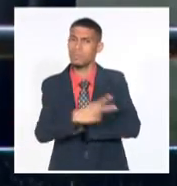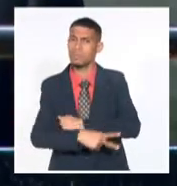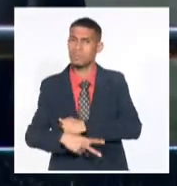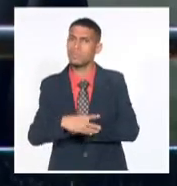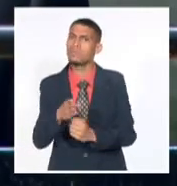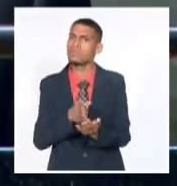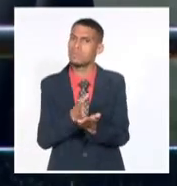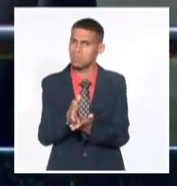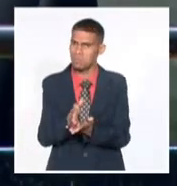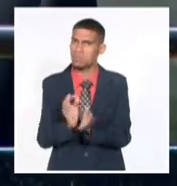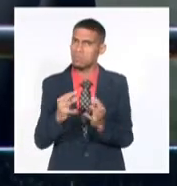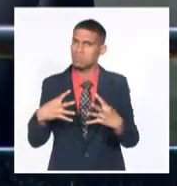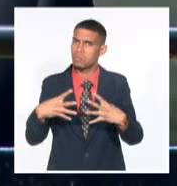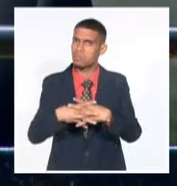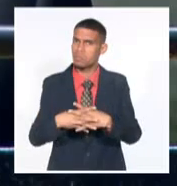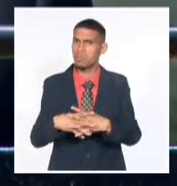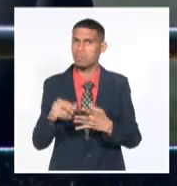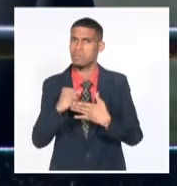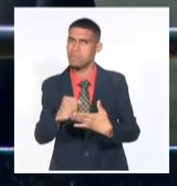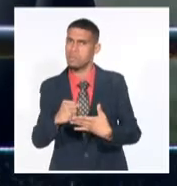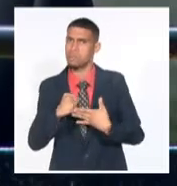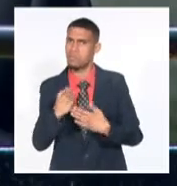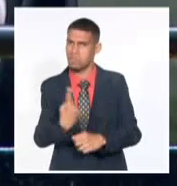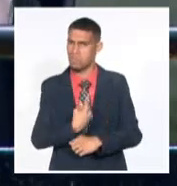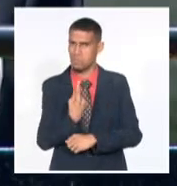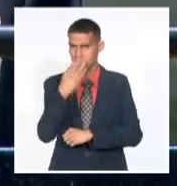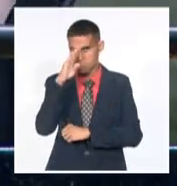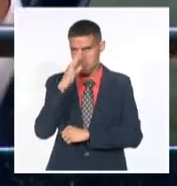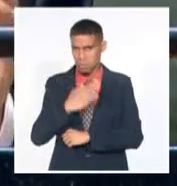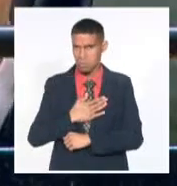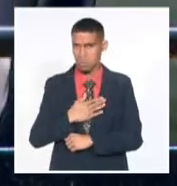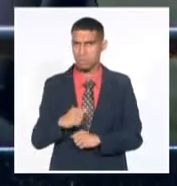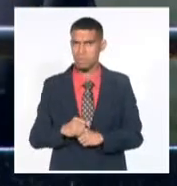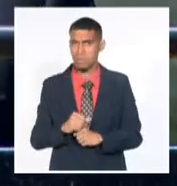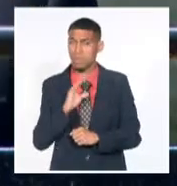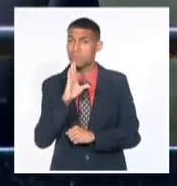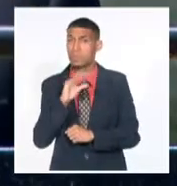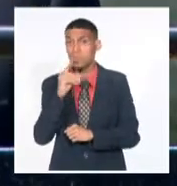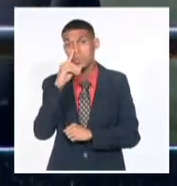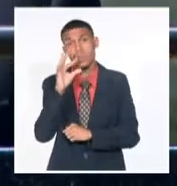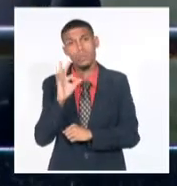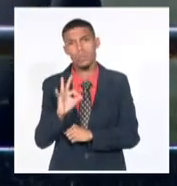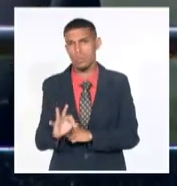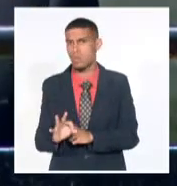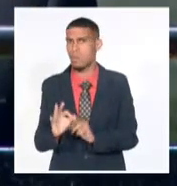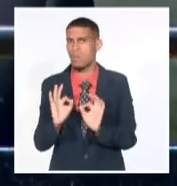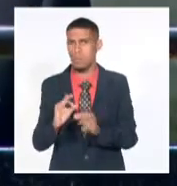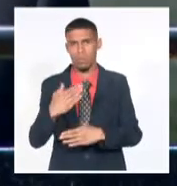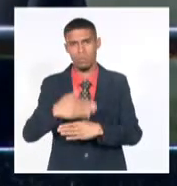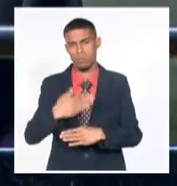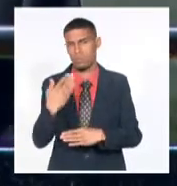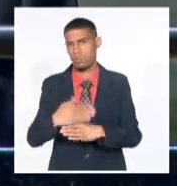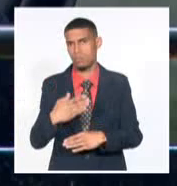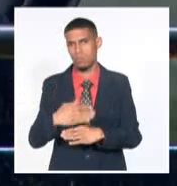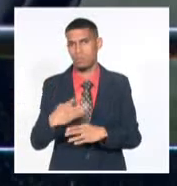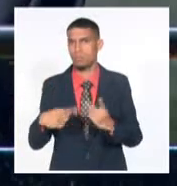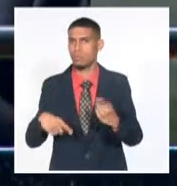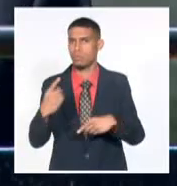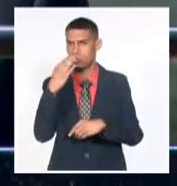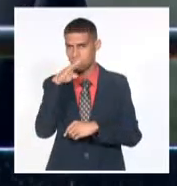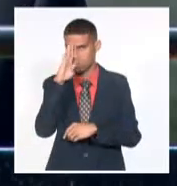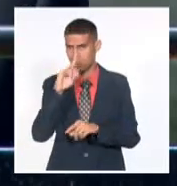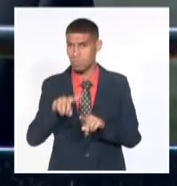amistosas y de cooperación con nuestro país y que rechazan consistentemente el bloqueo, pero